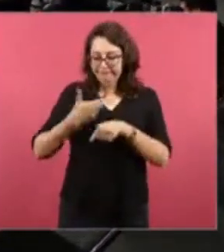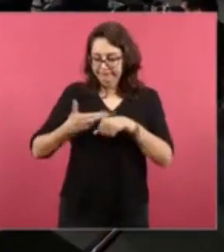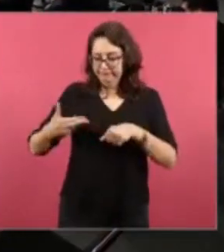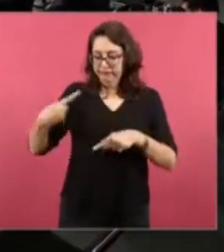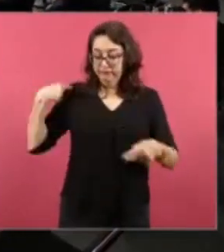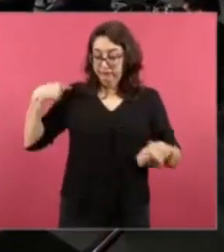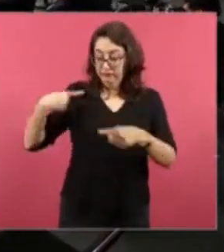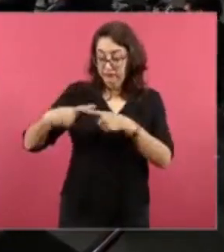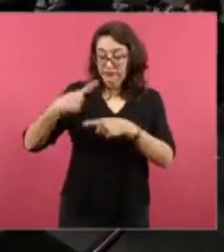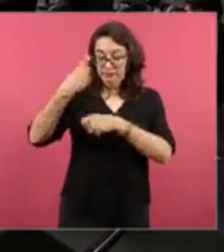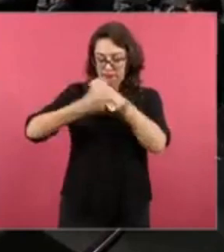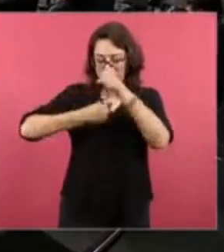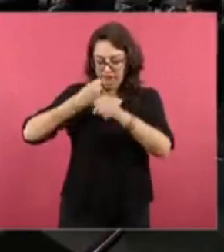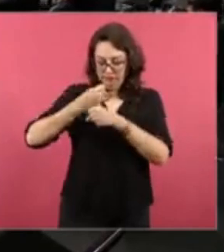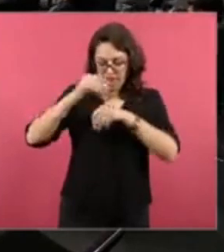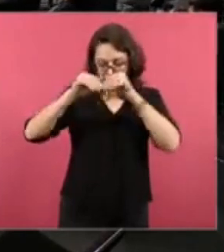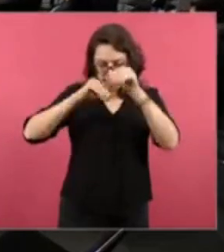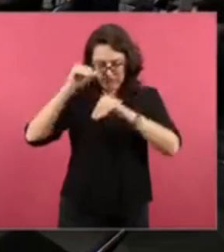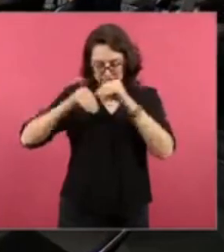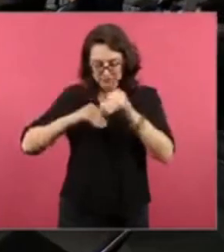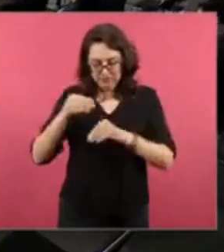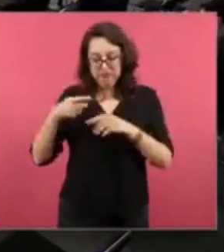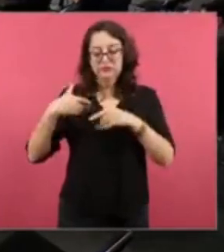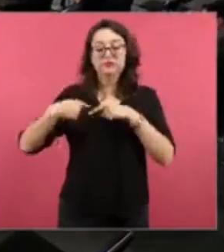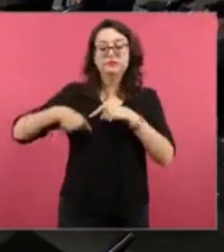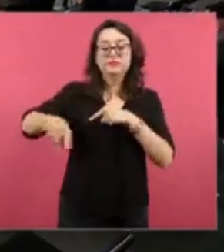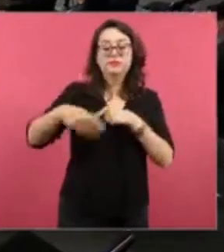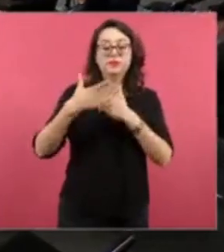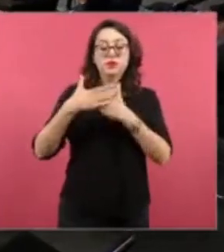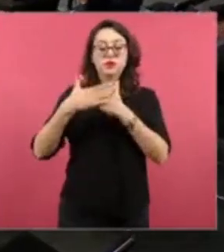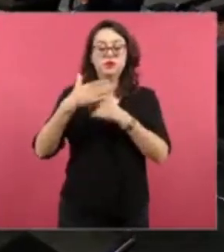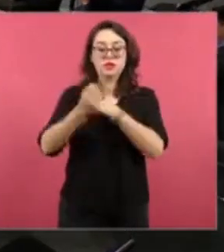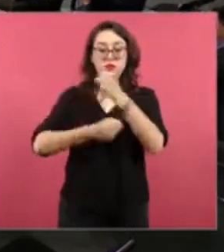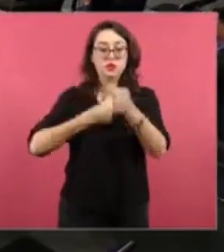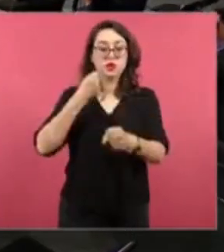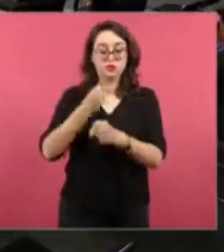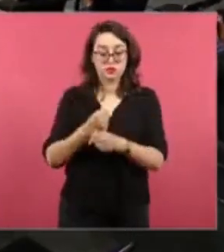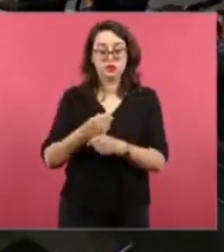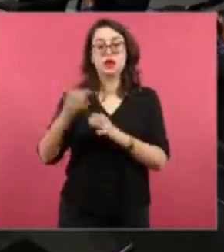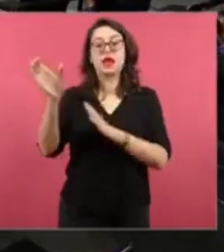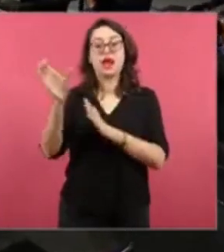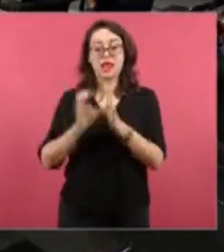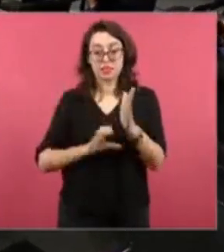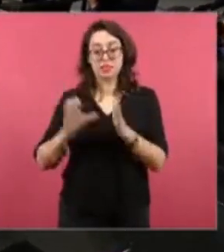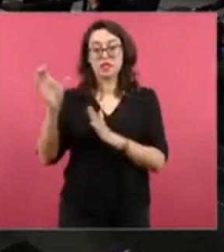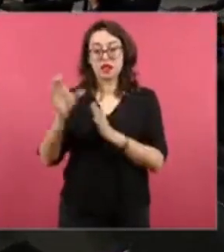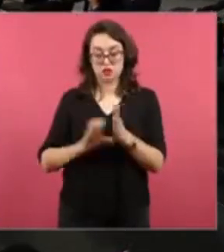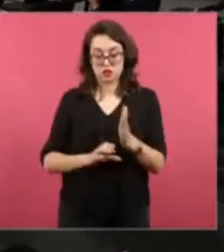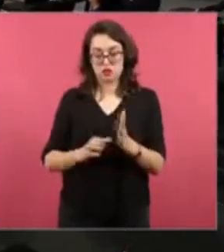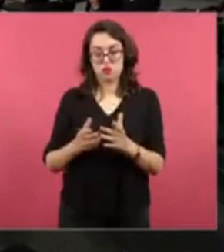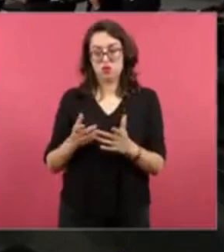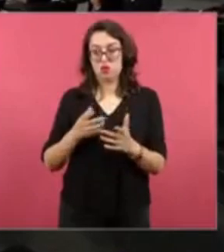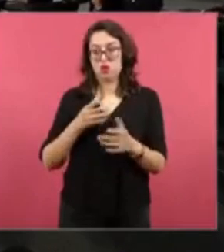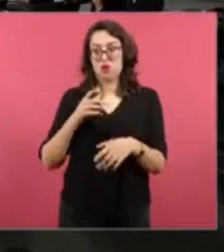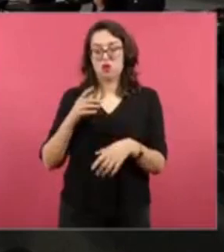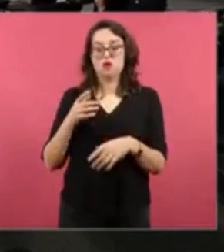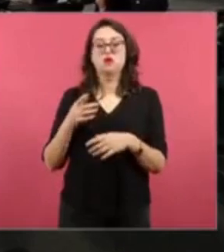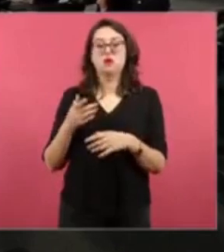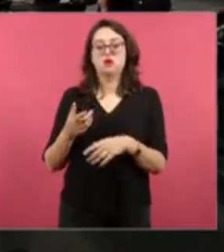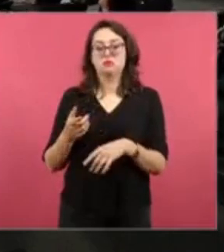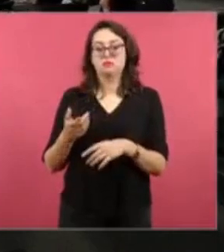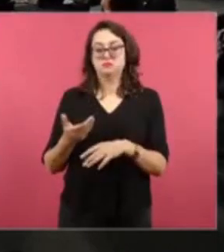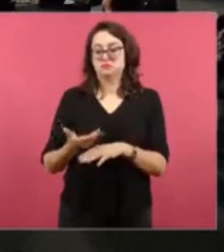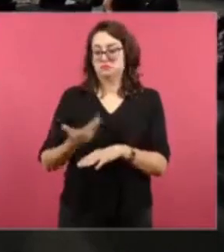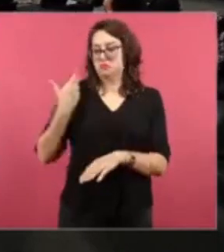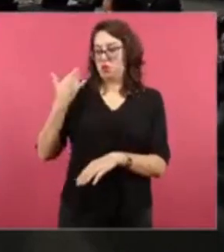el año. Entonces, este calendario escolar es de antes de estos sucesos. Y ya en el calendario escolar está organizada